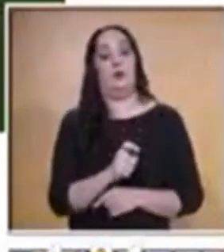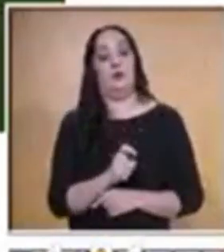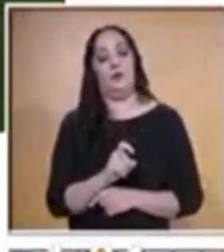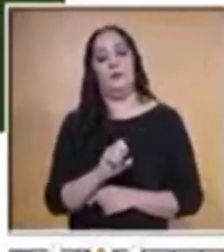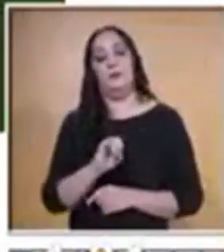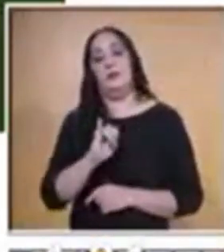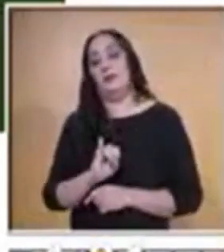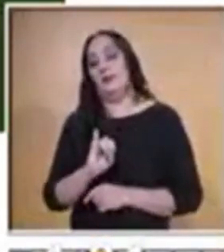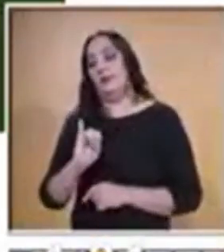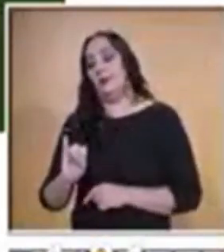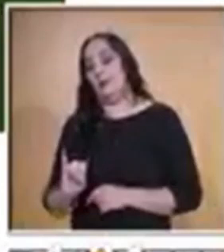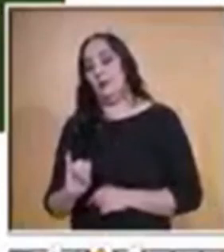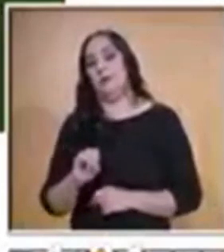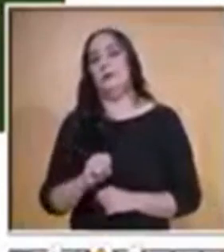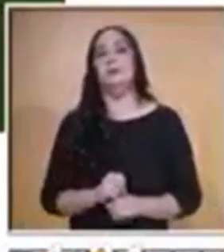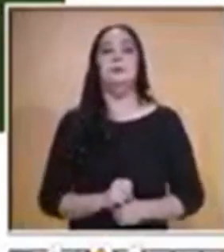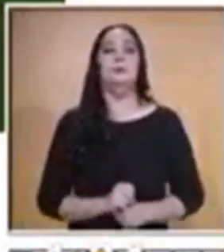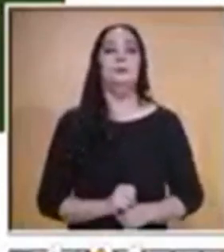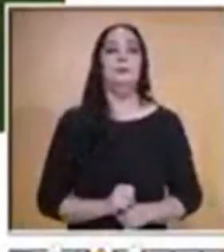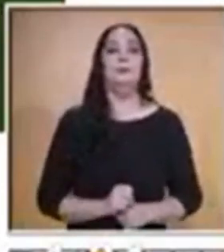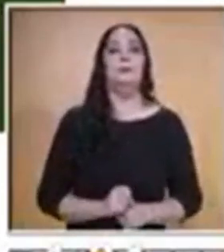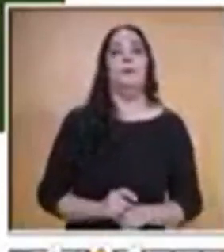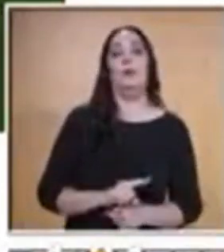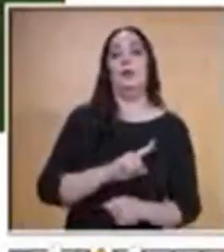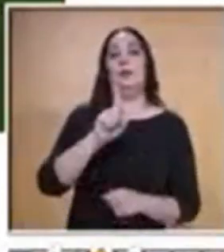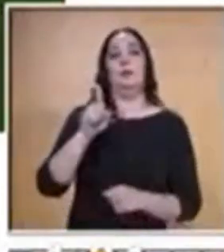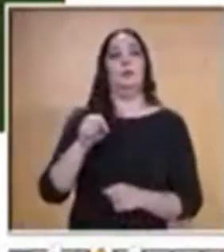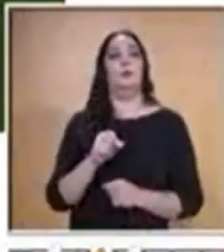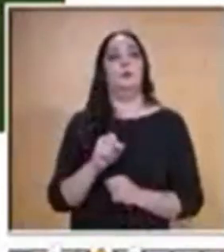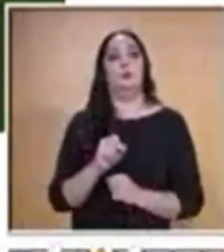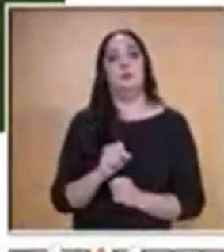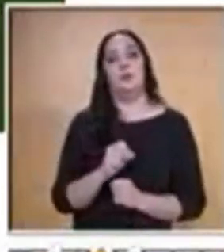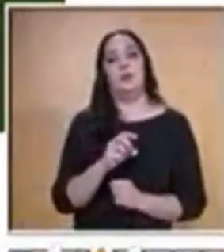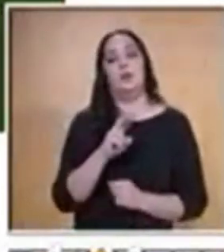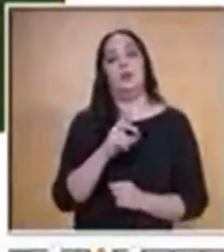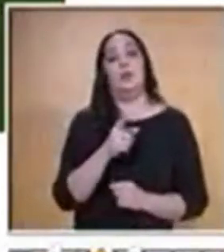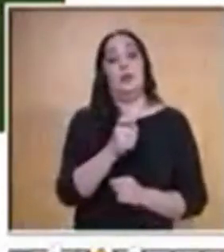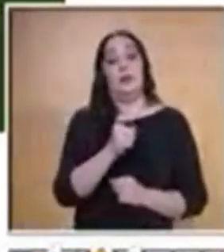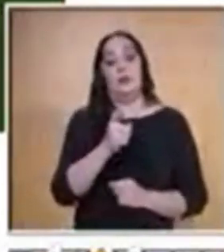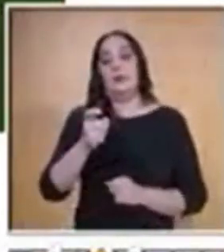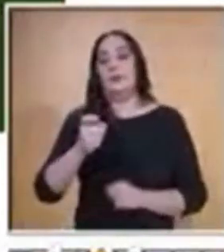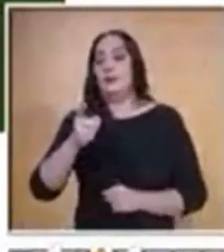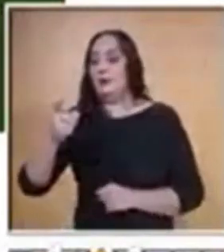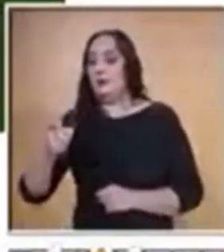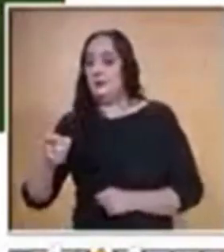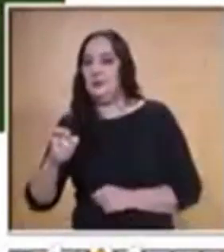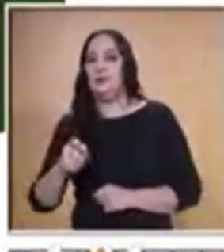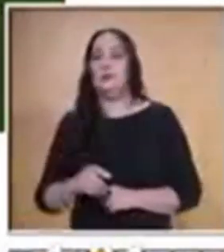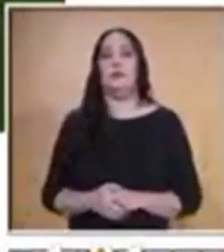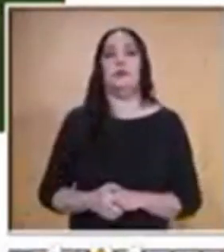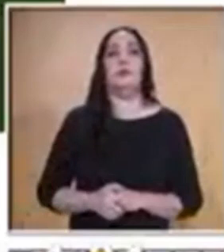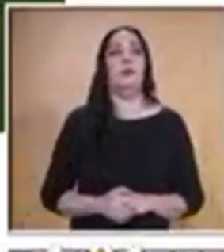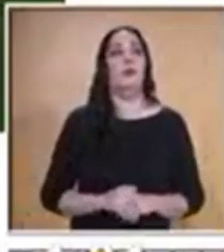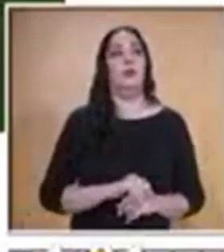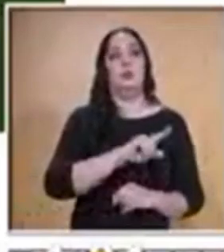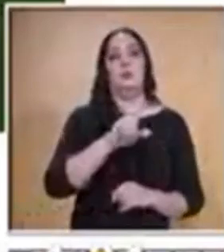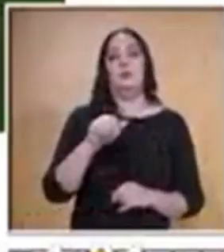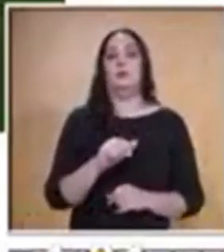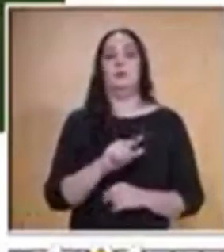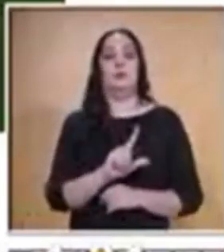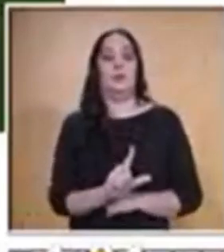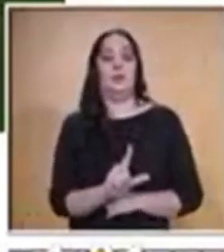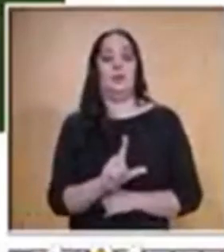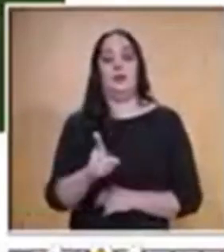y 2 veces la letra I. En el siguiente ejercicio, 3 veces la letra X. En el siguiente